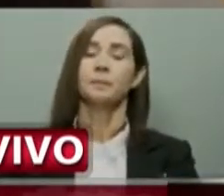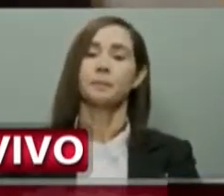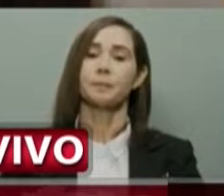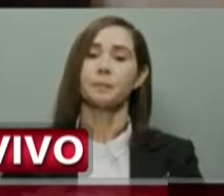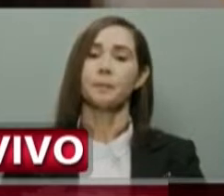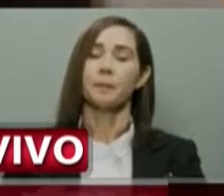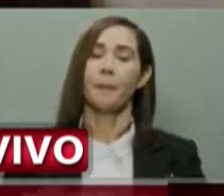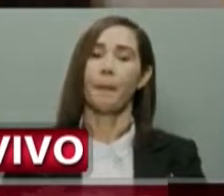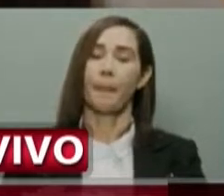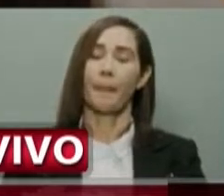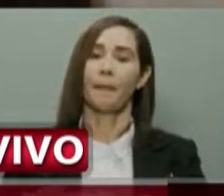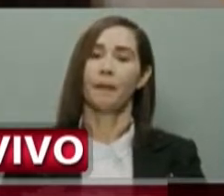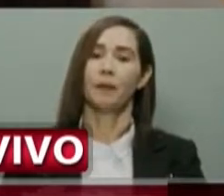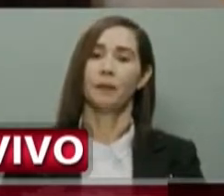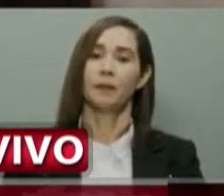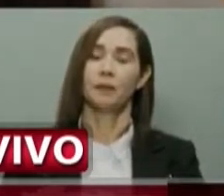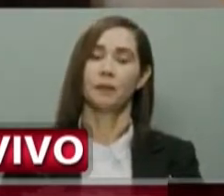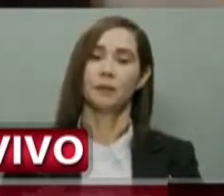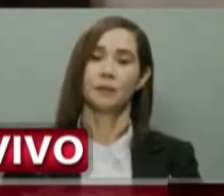y